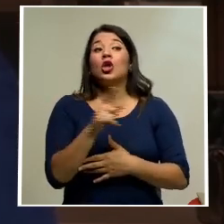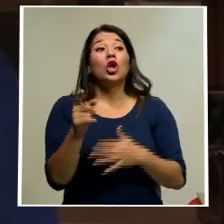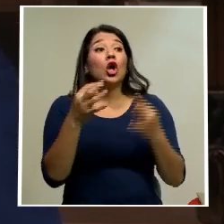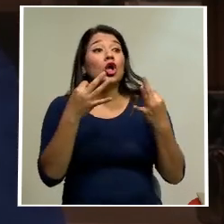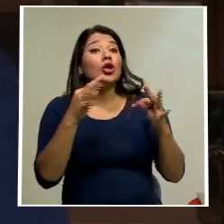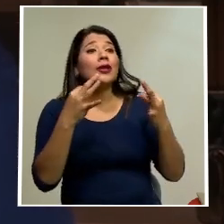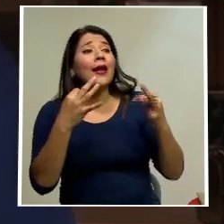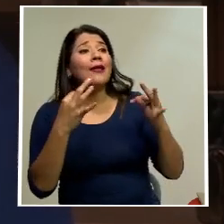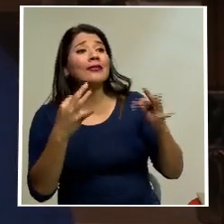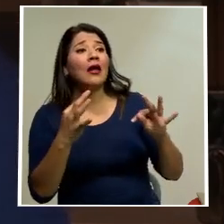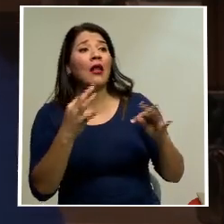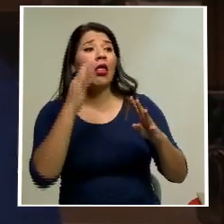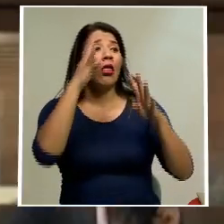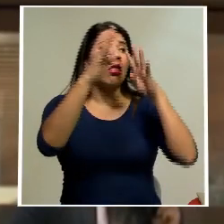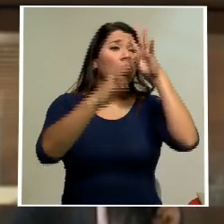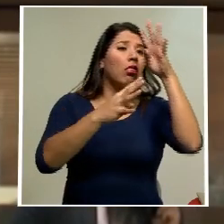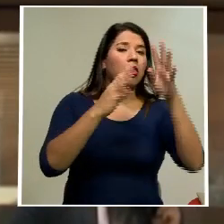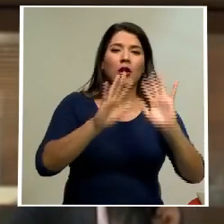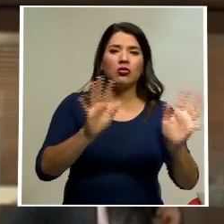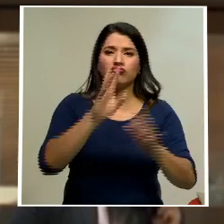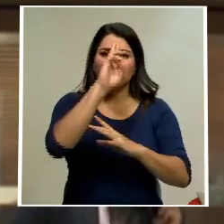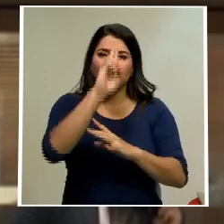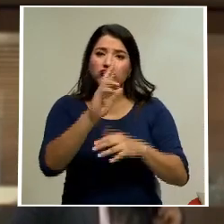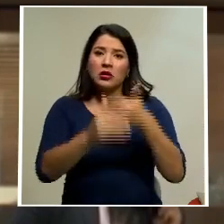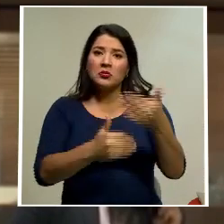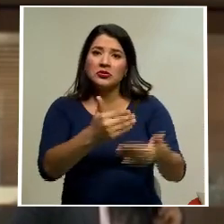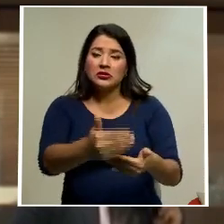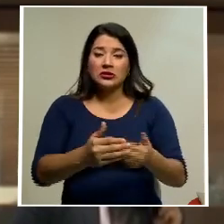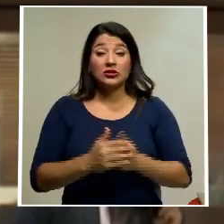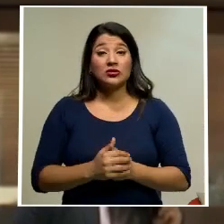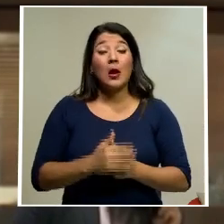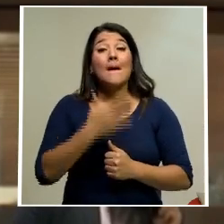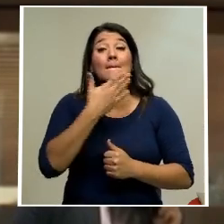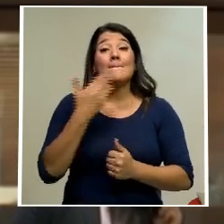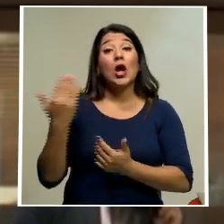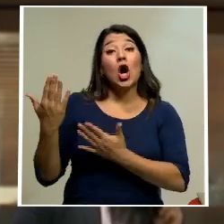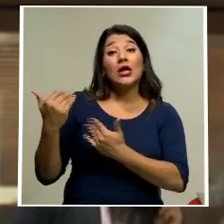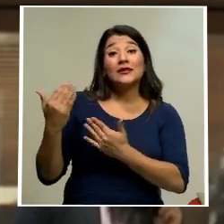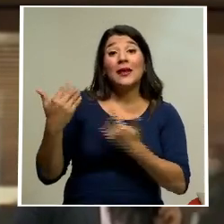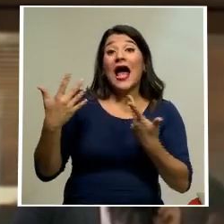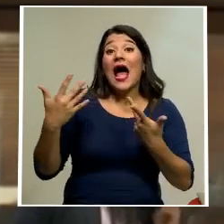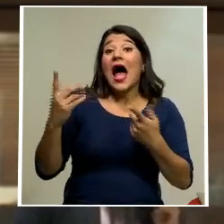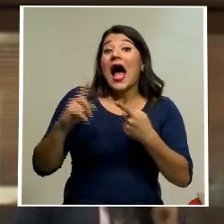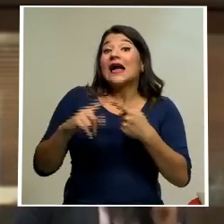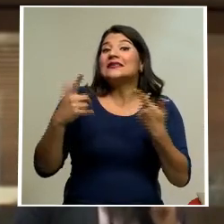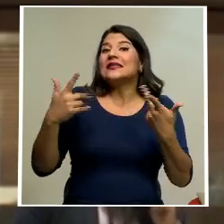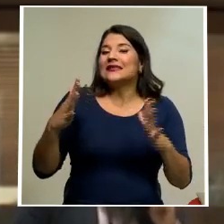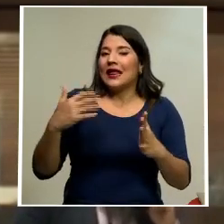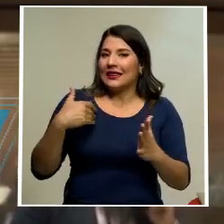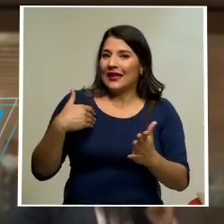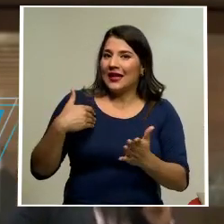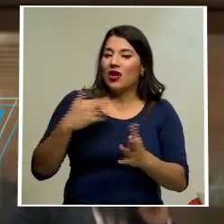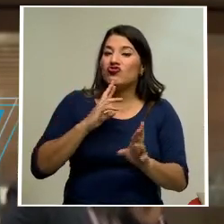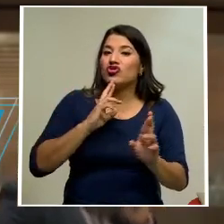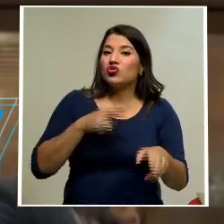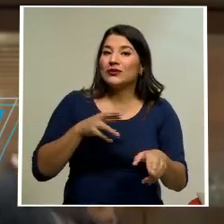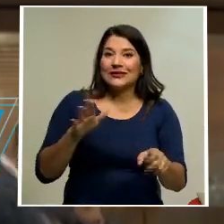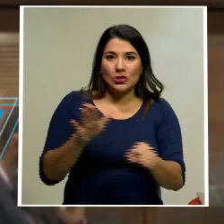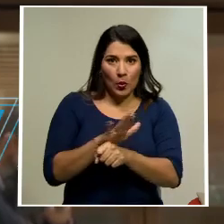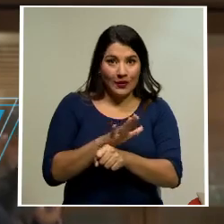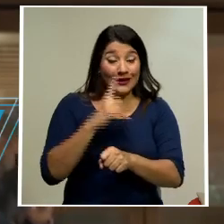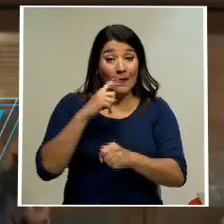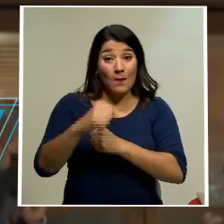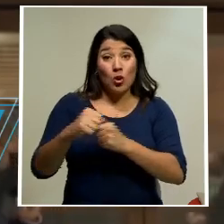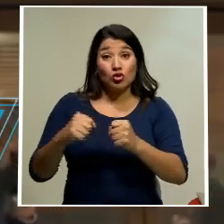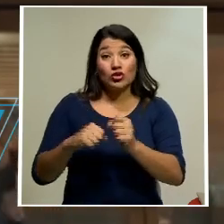ese escenario, sino de respetar la ruta. Debemos esperar hasta tener el fallo integral para saber